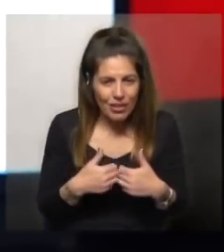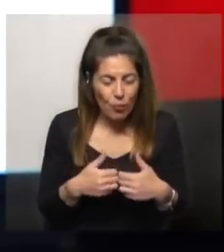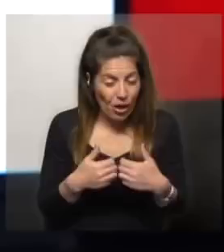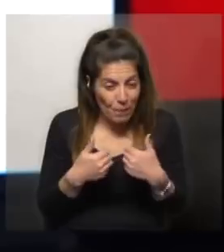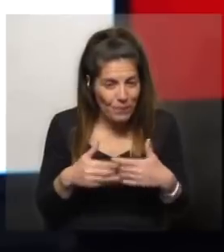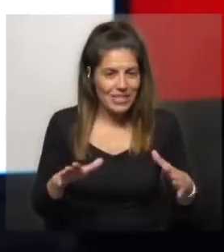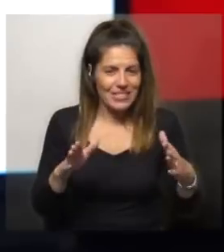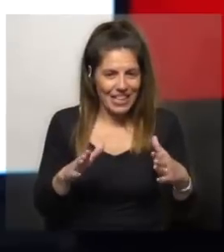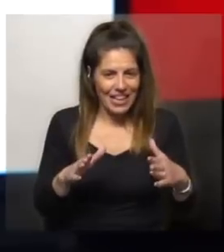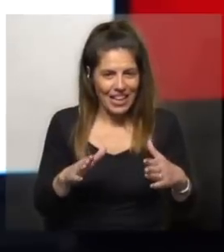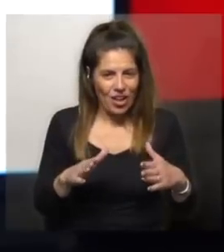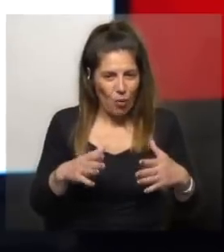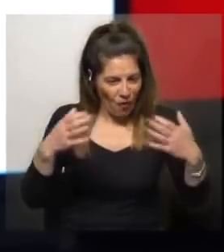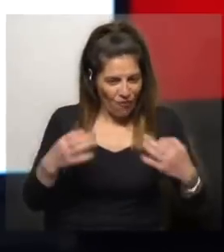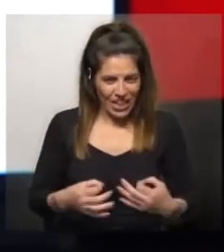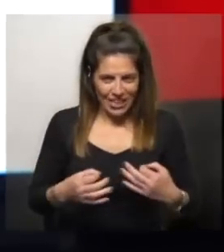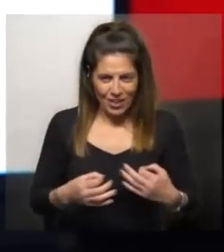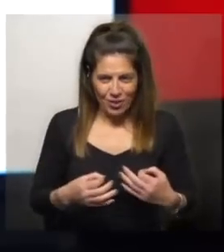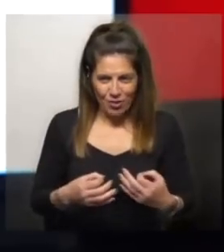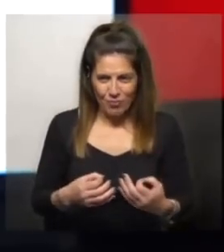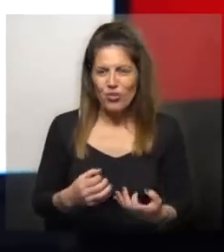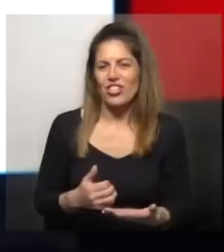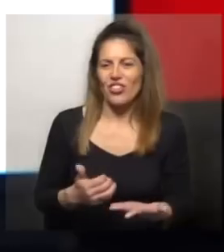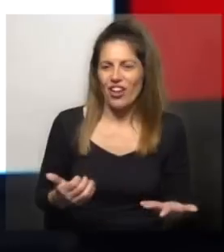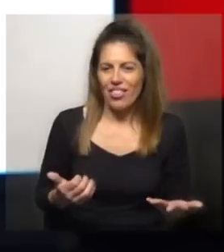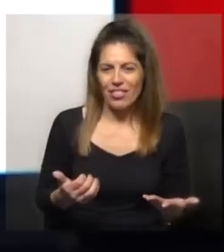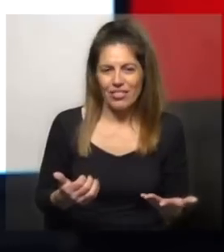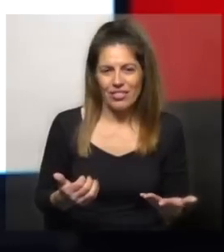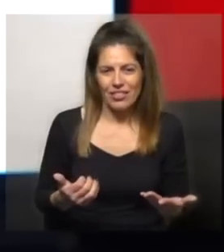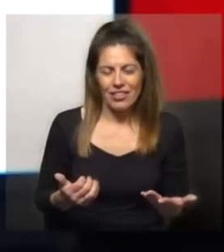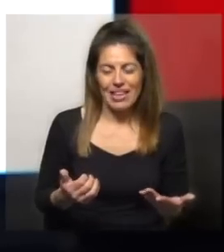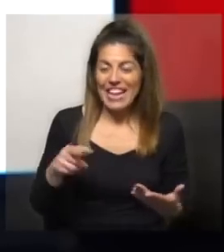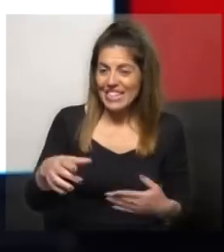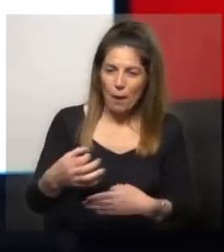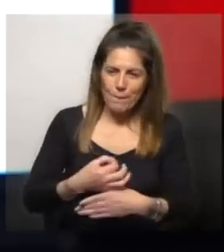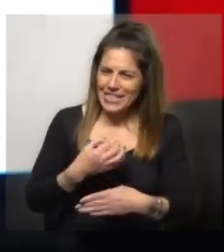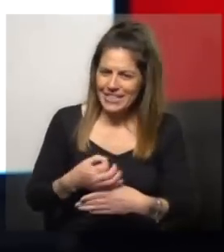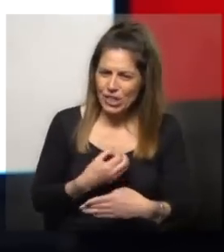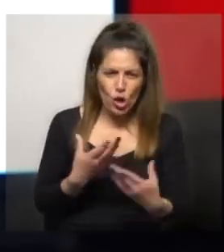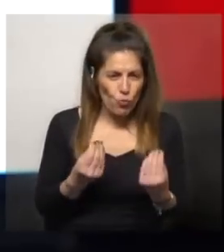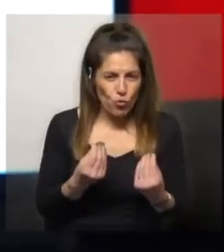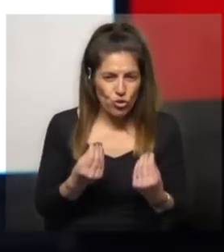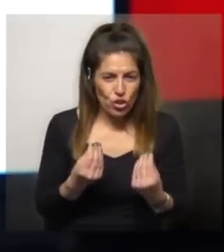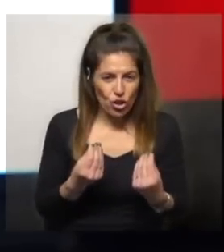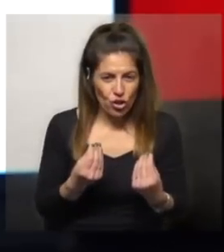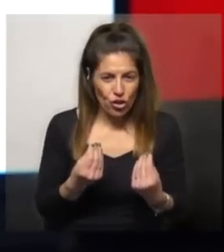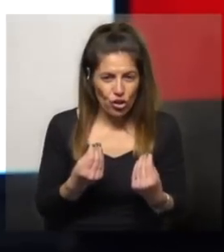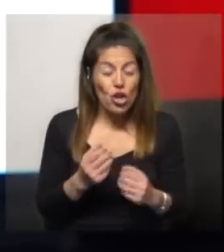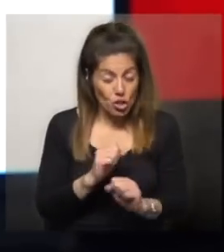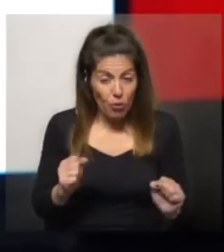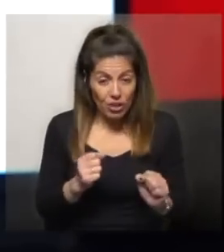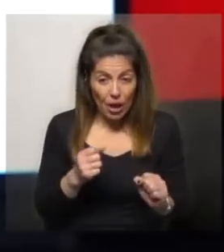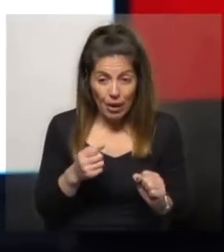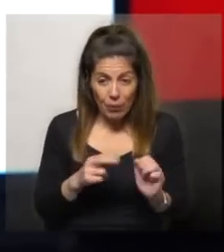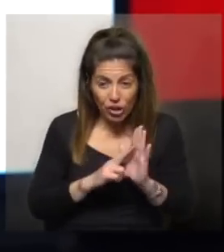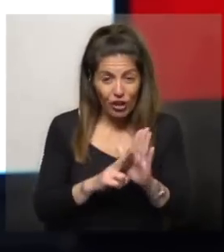salí a jugar en primera y me enseñó mucho o sea no es mentira que yo pueda haber puesto de referencia Ana